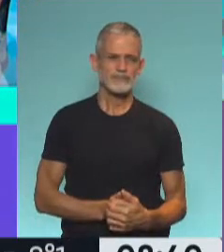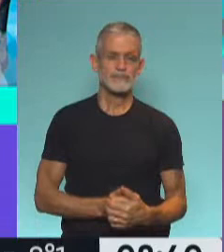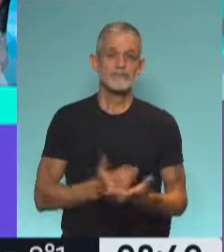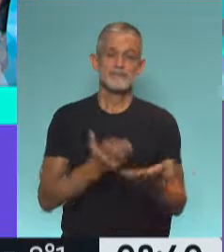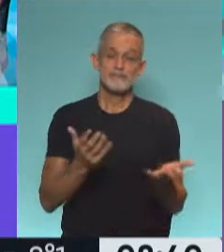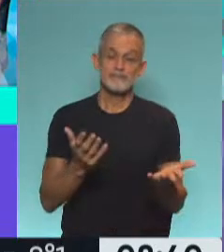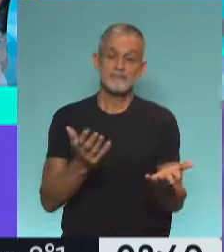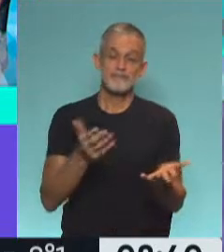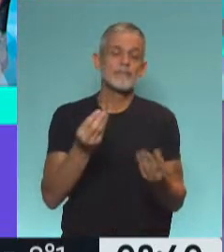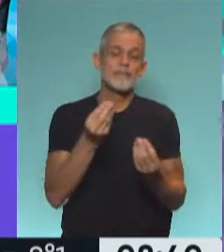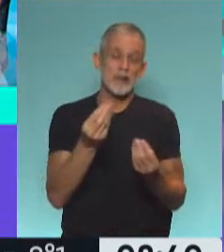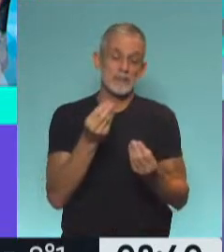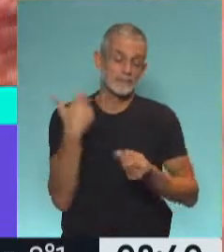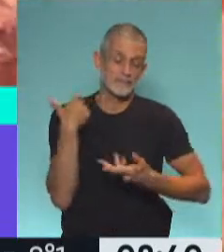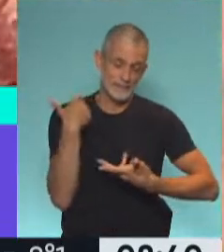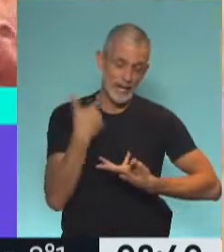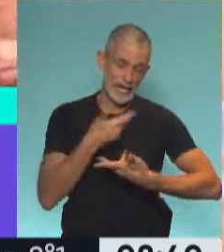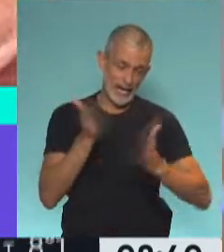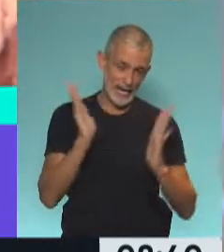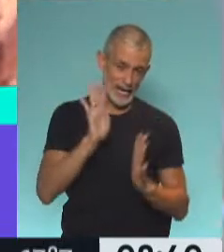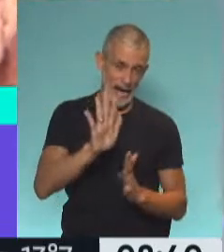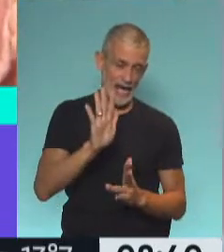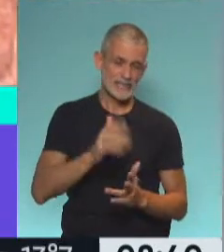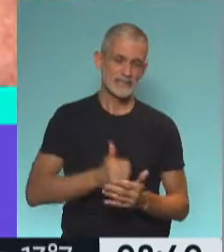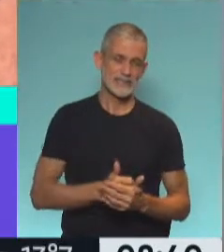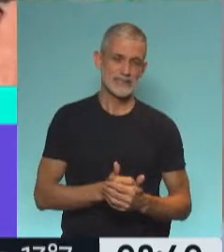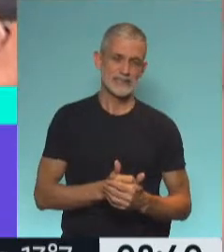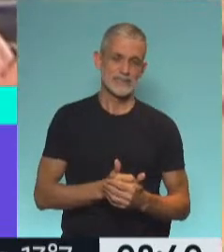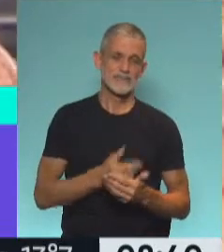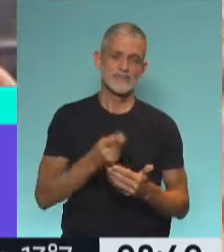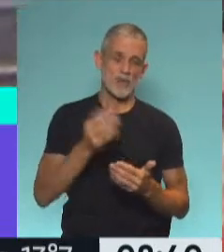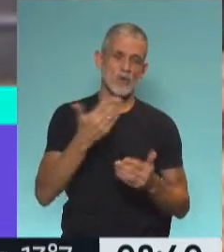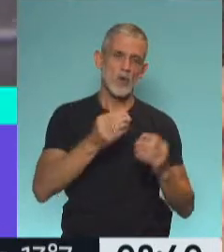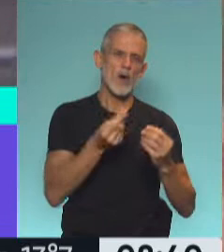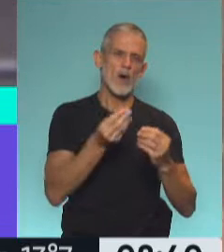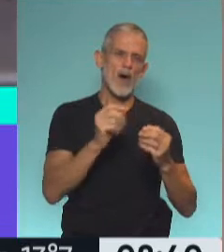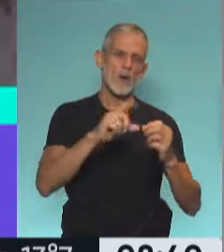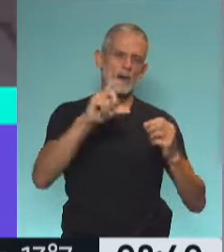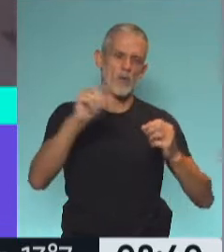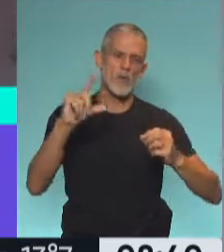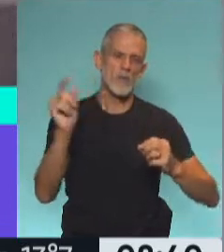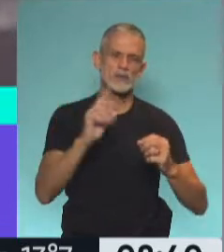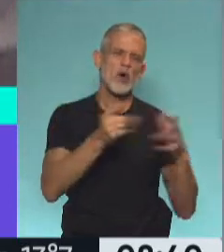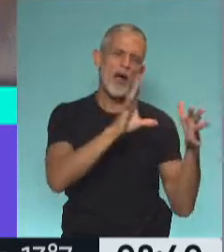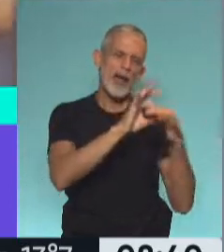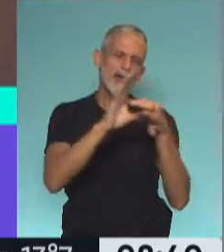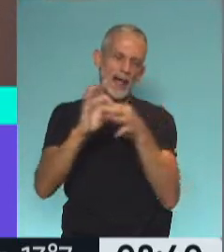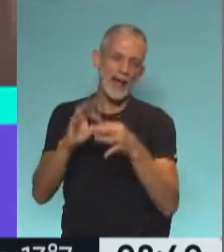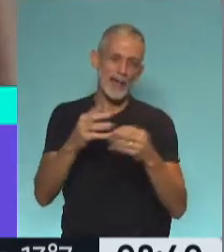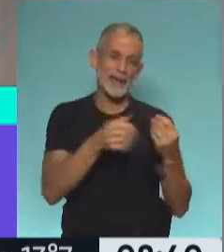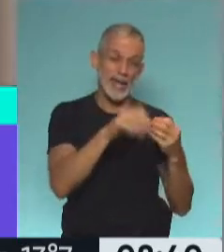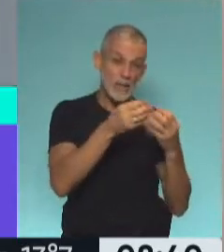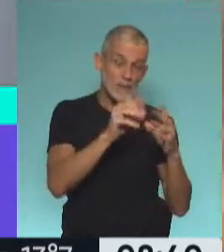Bueno, lo que pasa es que generalmente está, como toda la suba, por ejemplo, generalmente viene todo en una cadena. Cuando se empieza a